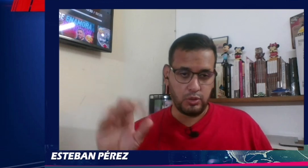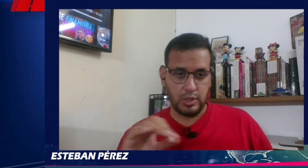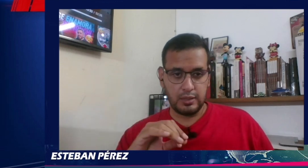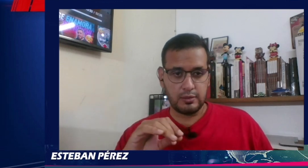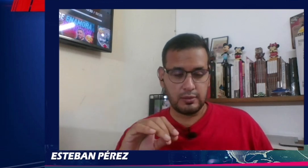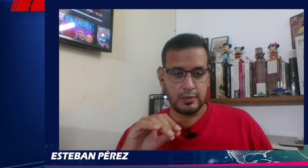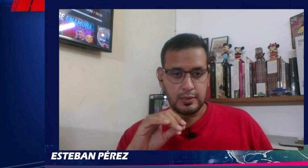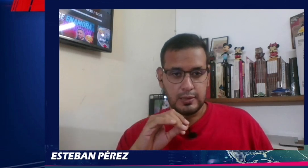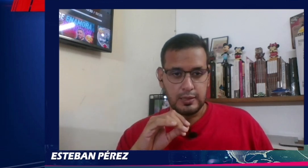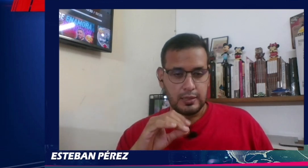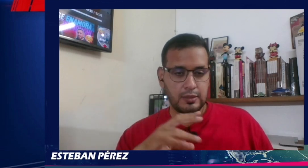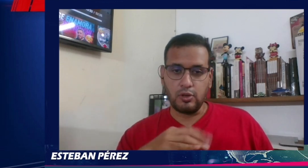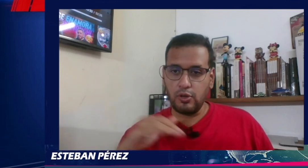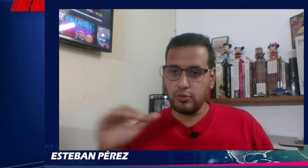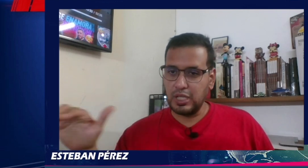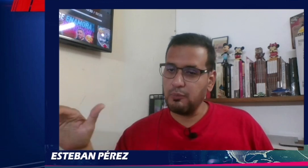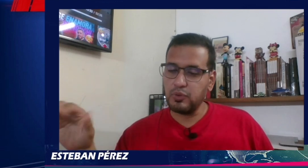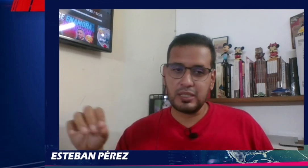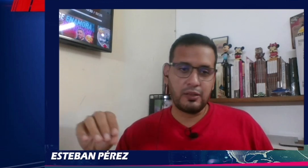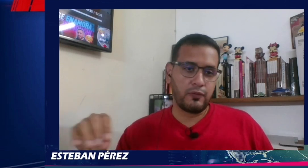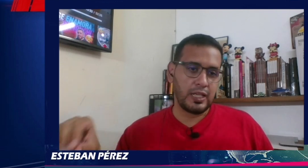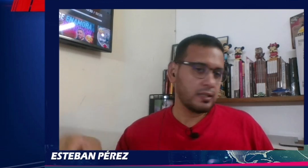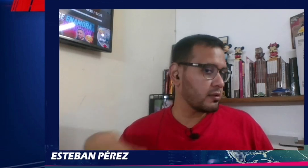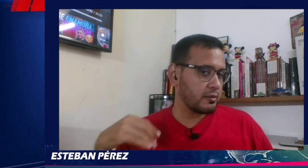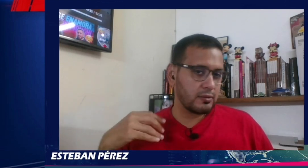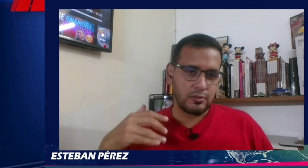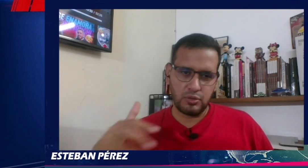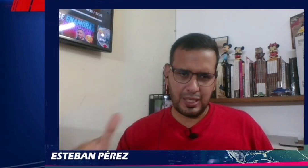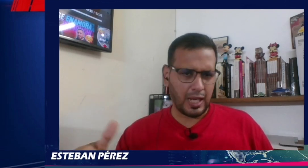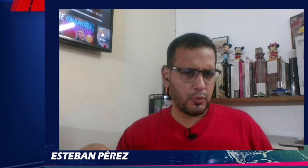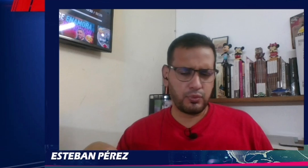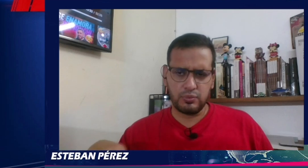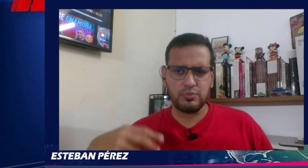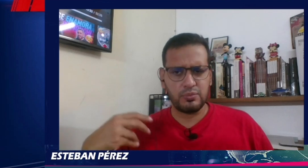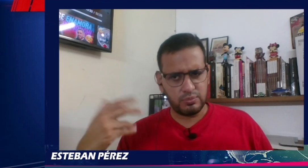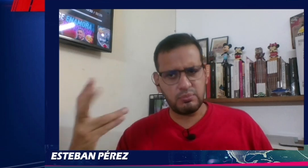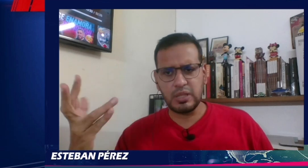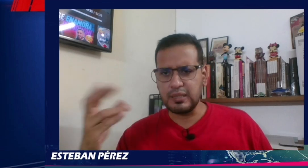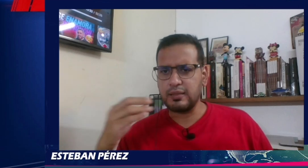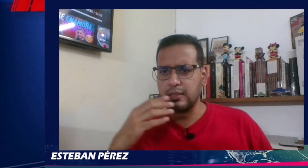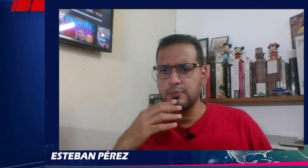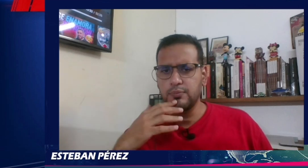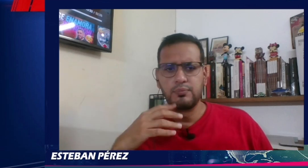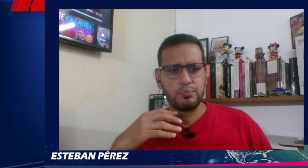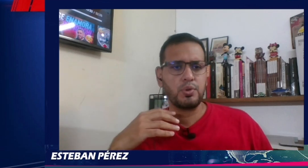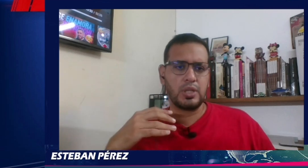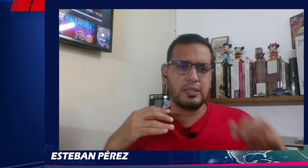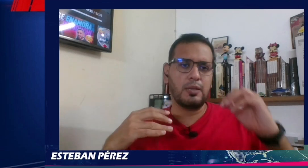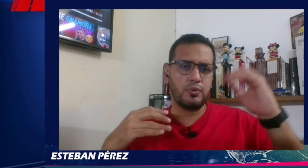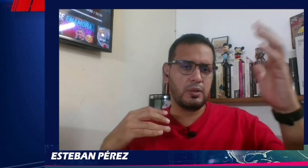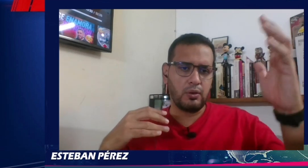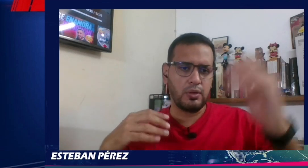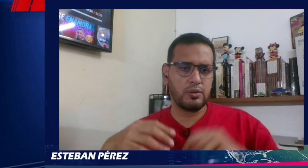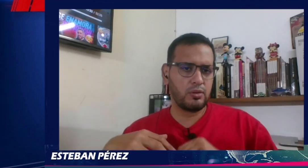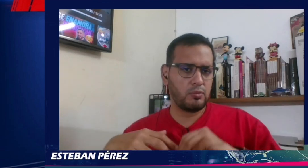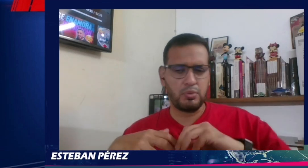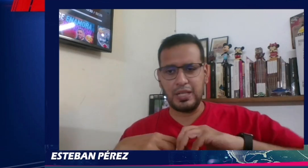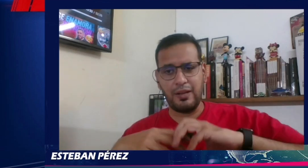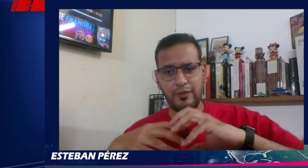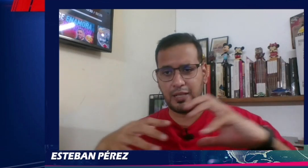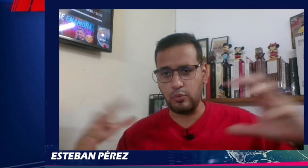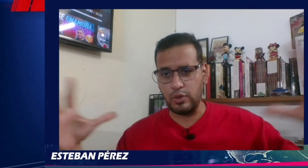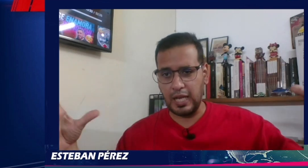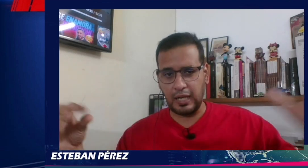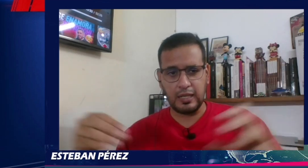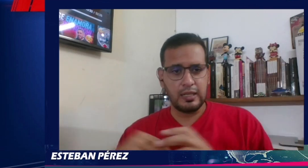todos por igual. Todos tenemos que hacer fila. Nos quejamos, quizás sí, porque estamos debajo del sol, porque